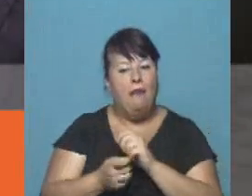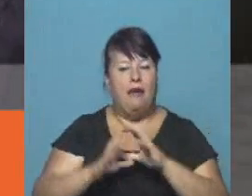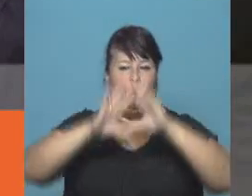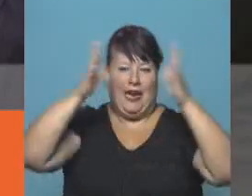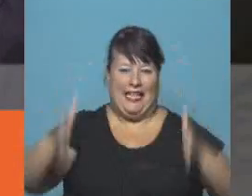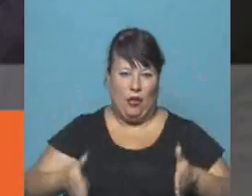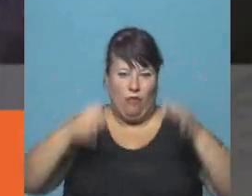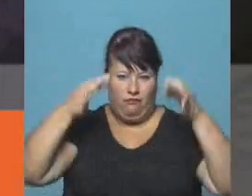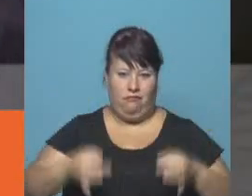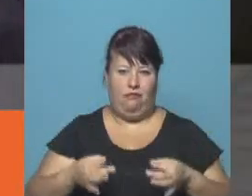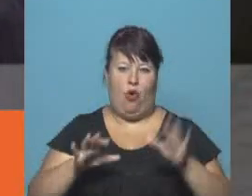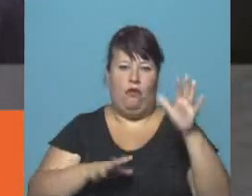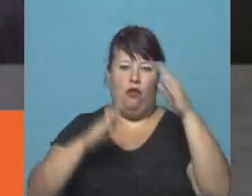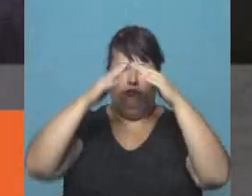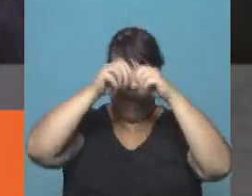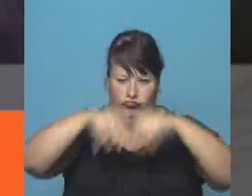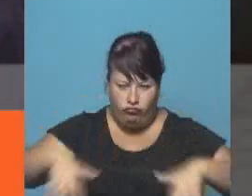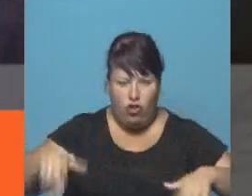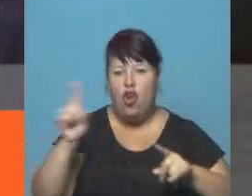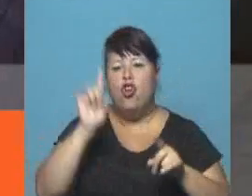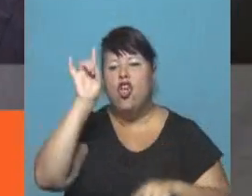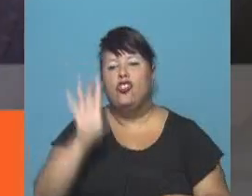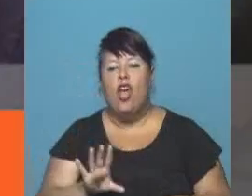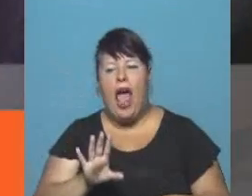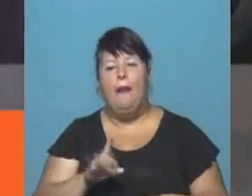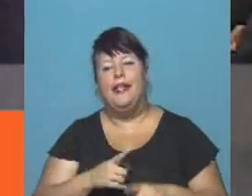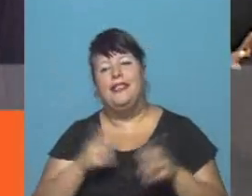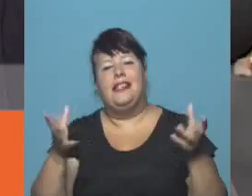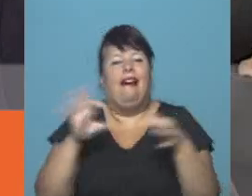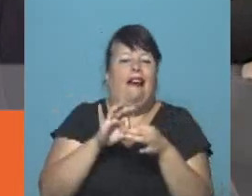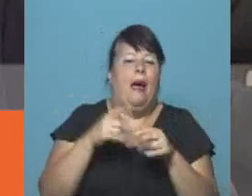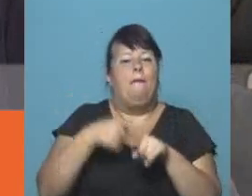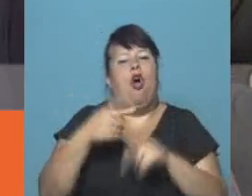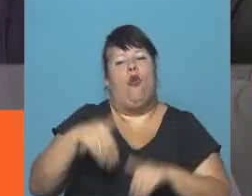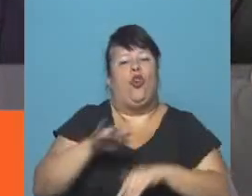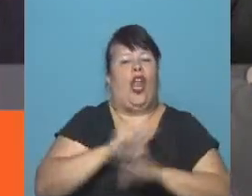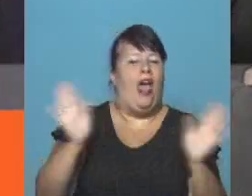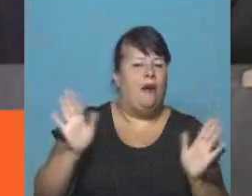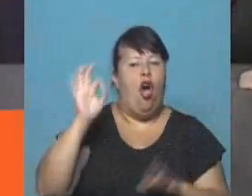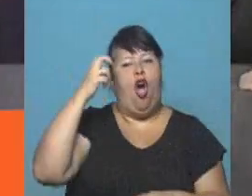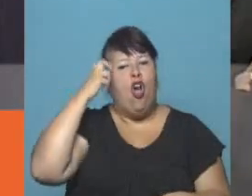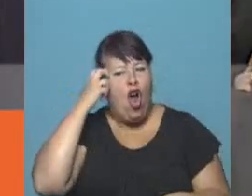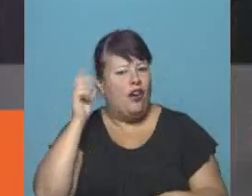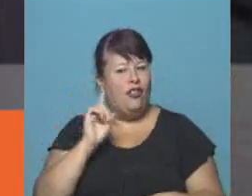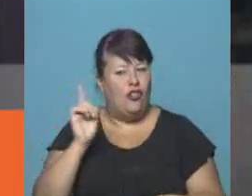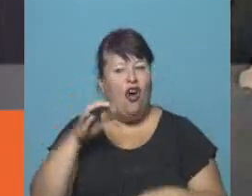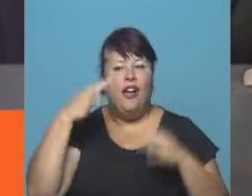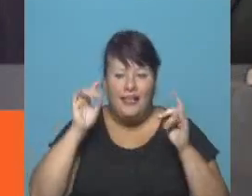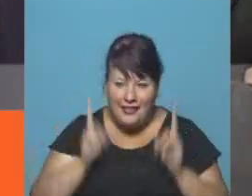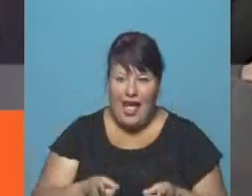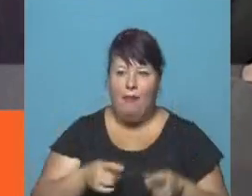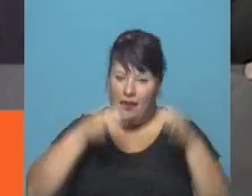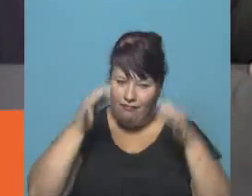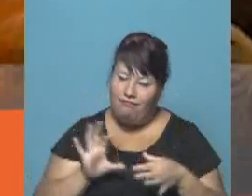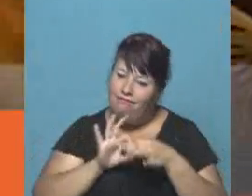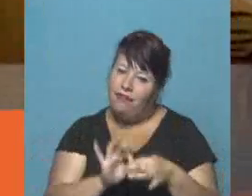institucionalice, tenga un sentido más orgánico, que no sea simplemente una coalición electoral o parlamentaria, sino que también sea una